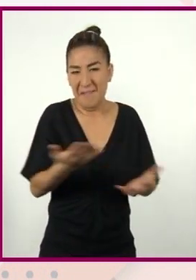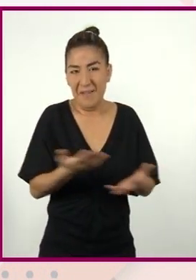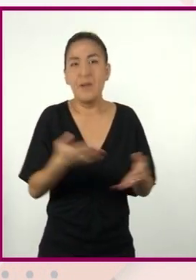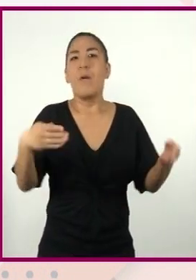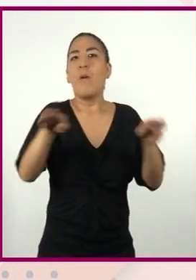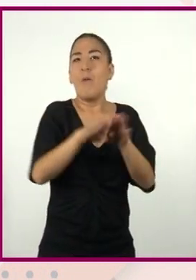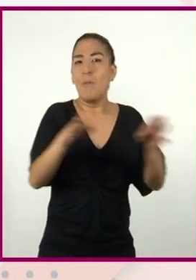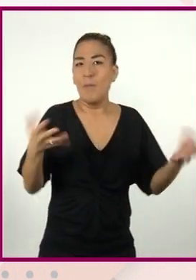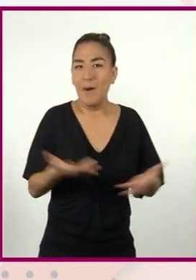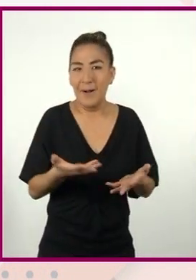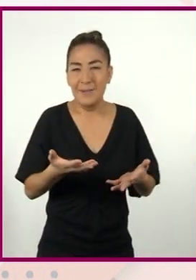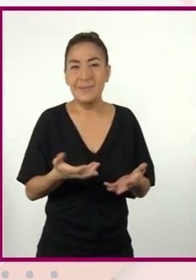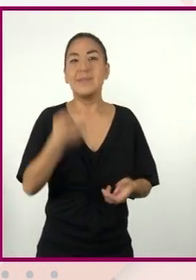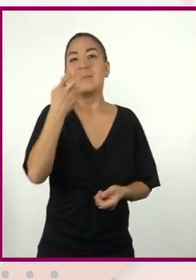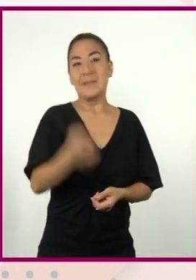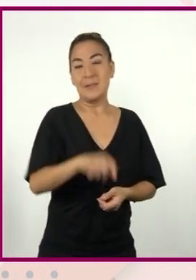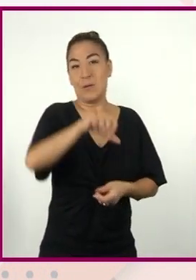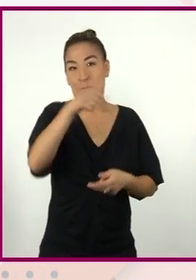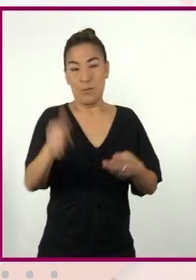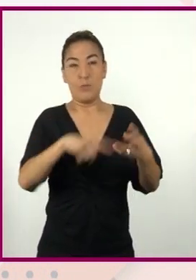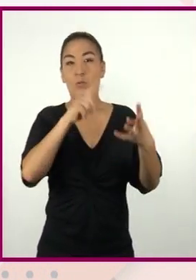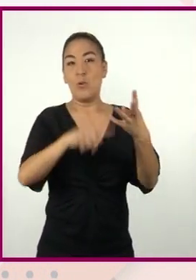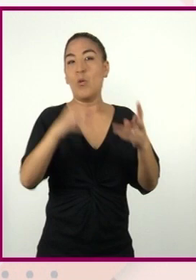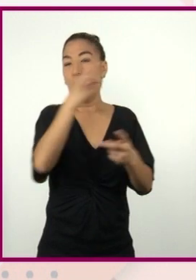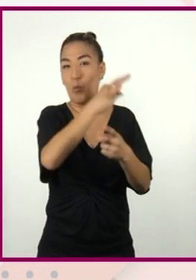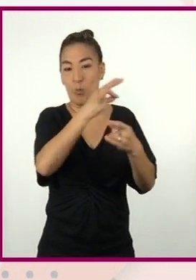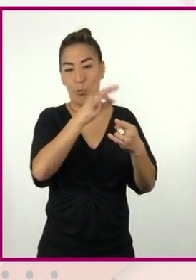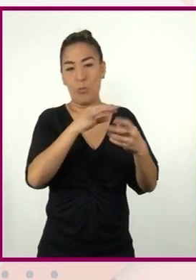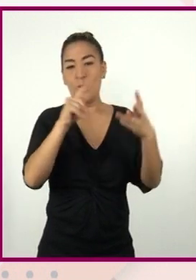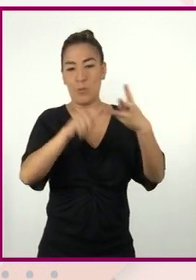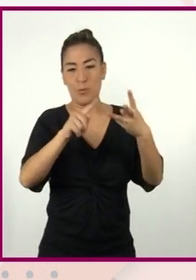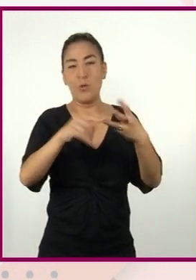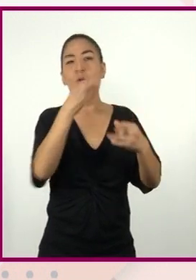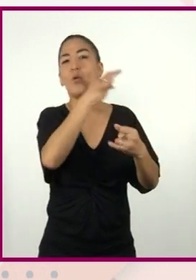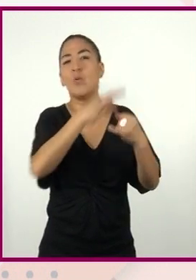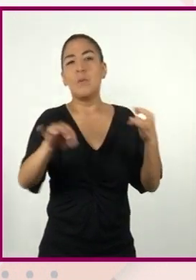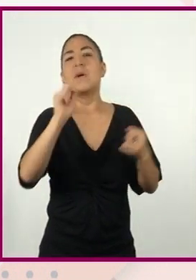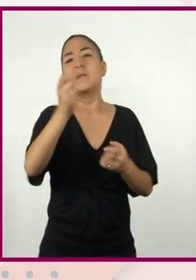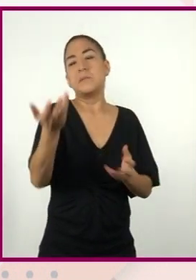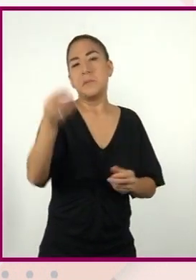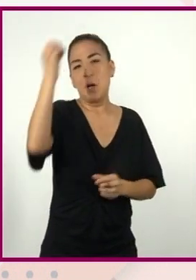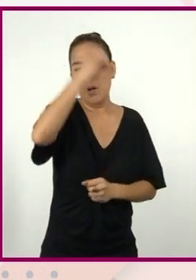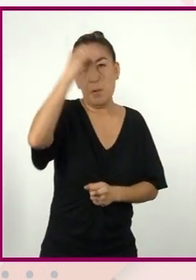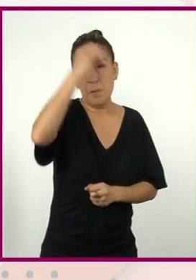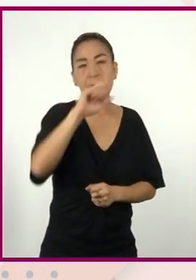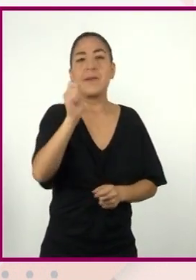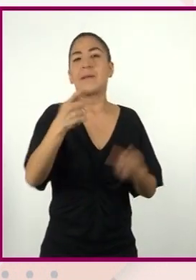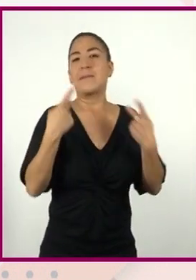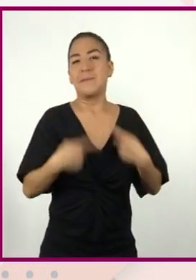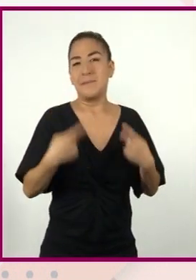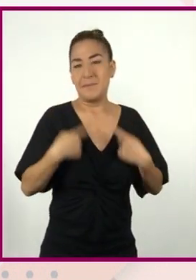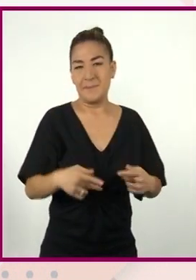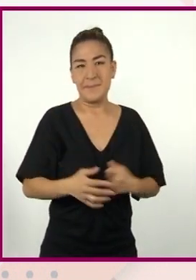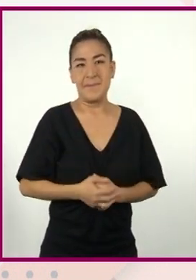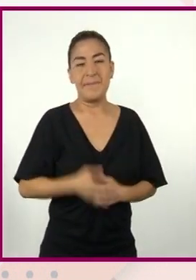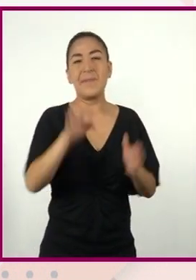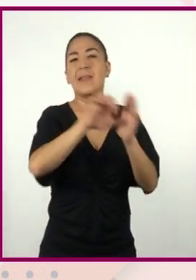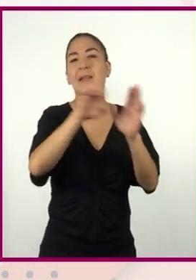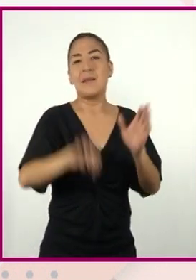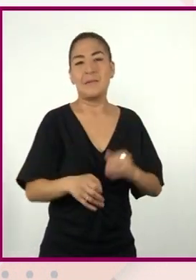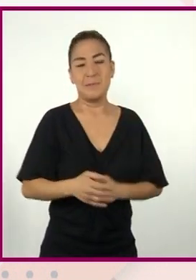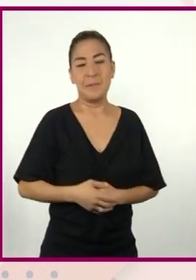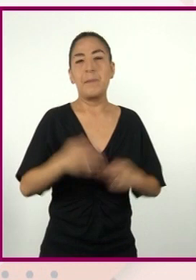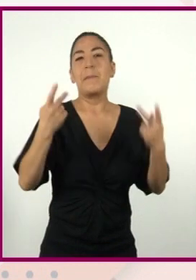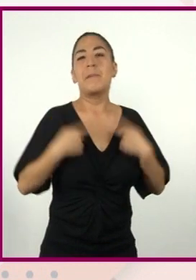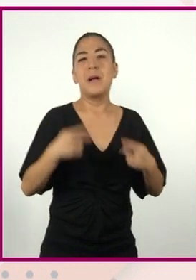lo hizo. Y en la parte final se puede terminar con alguna opinión del biógrafo, es decir, la